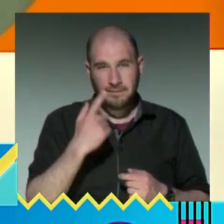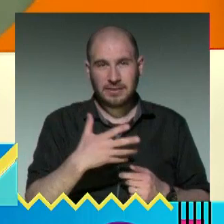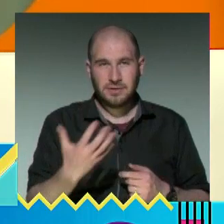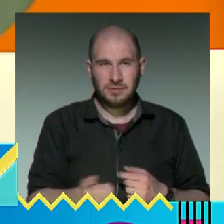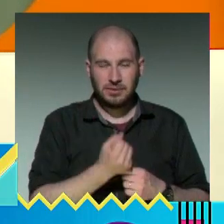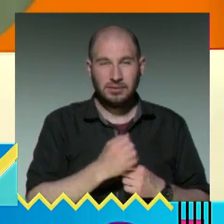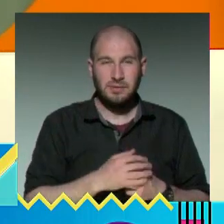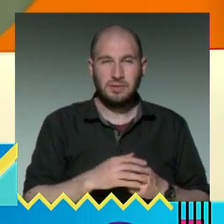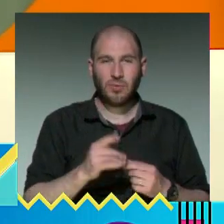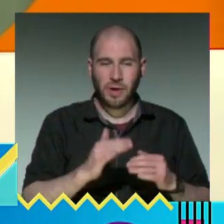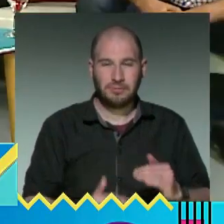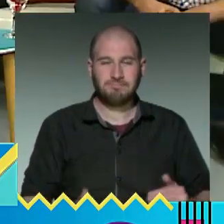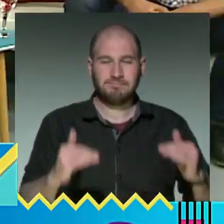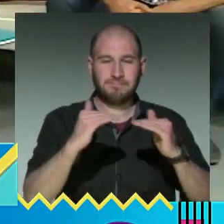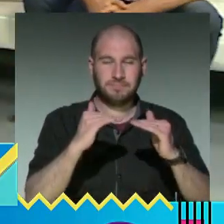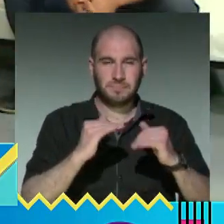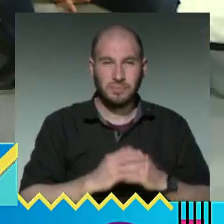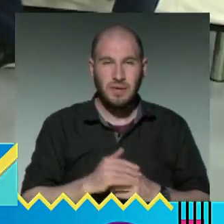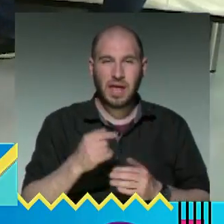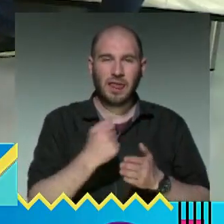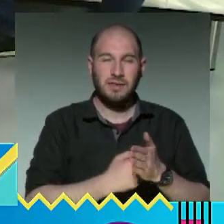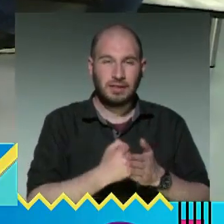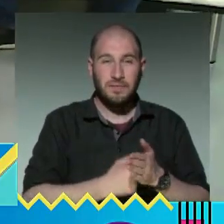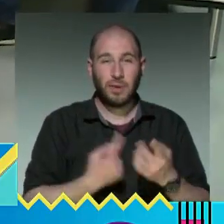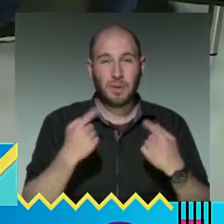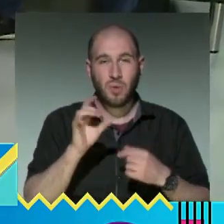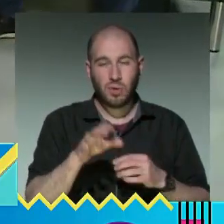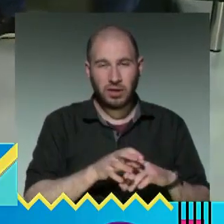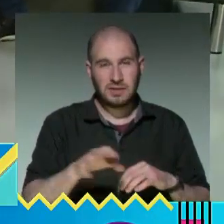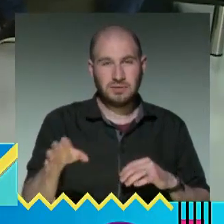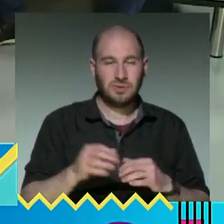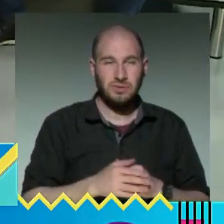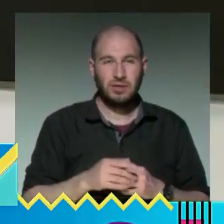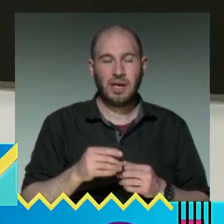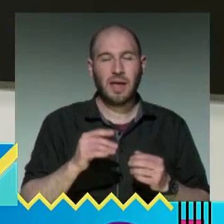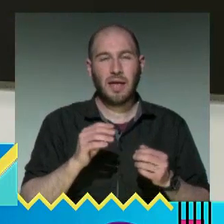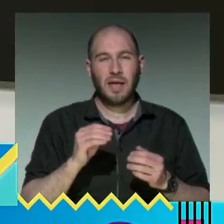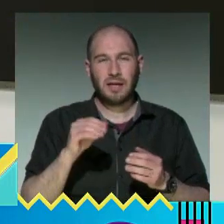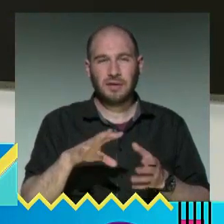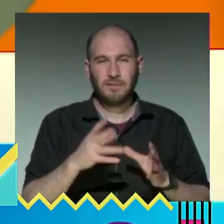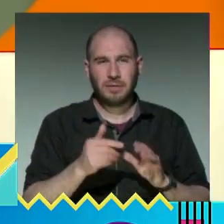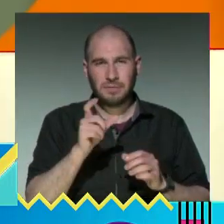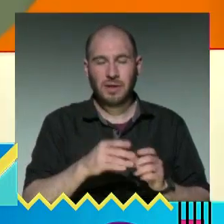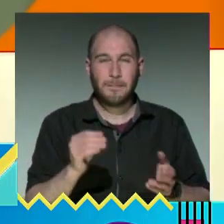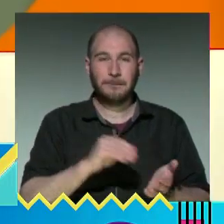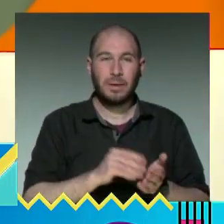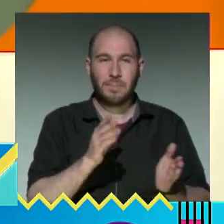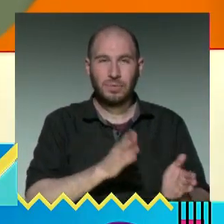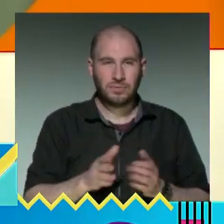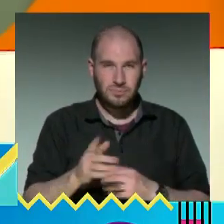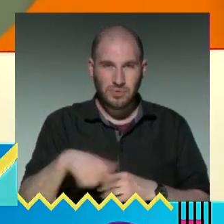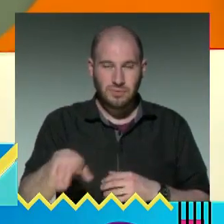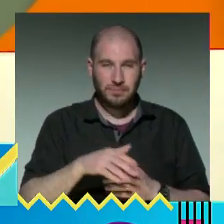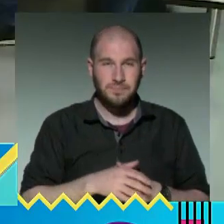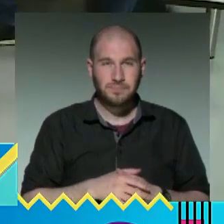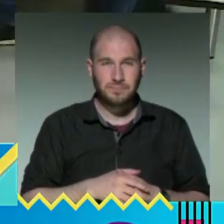a un punto de equilibrio. Y sería el gran desafío, pero no solo del extensionista. El extensionista sería un actor más en todo ese proceso. Dentro de ese